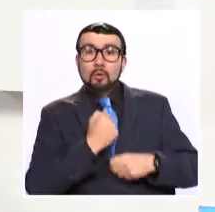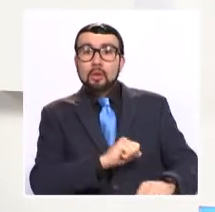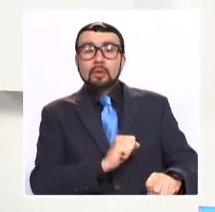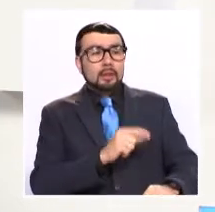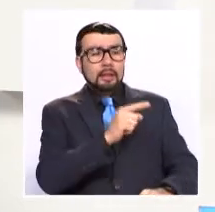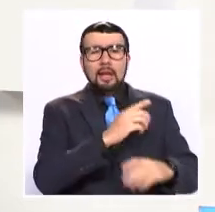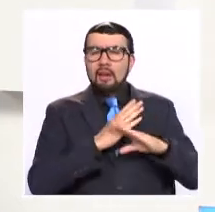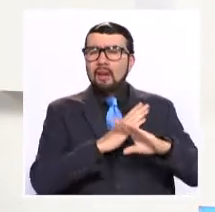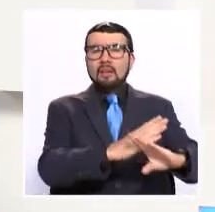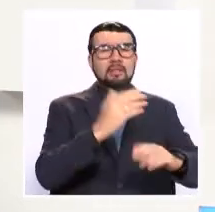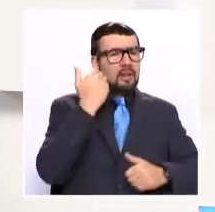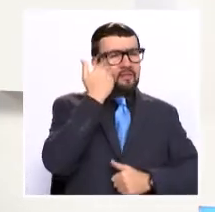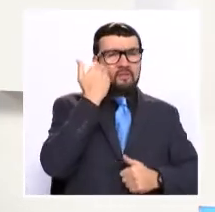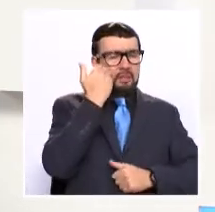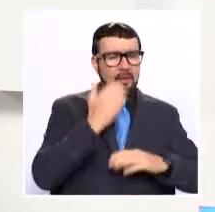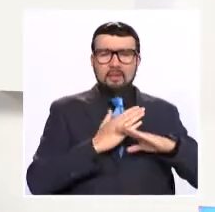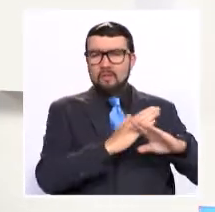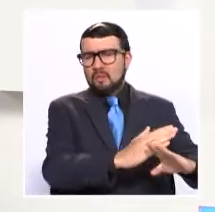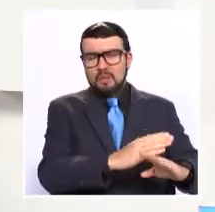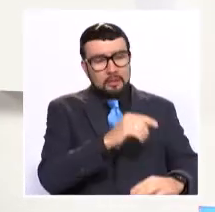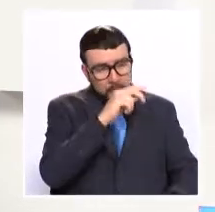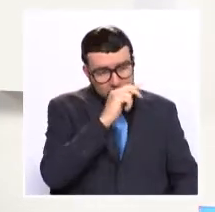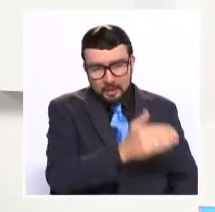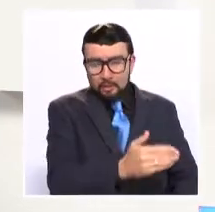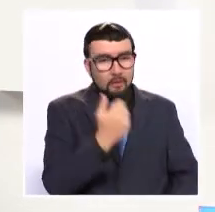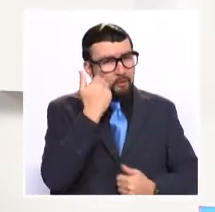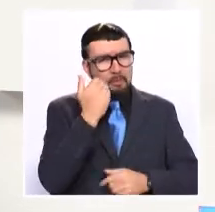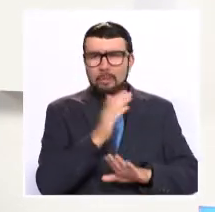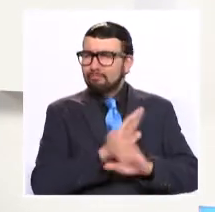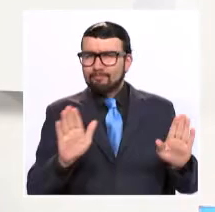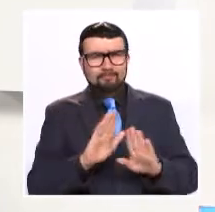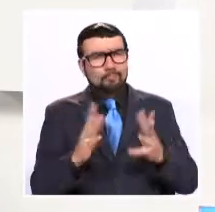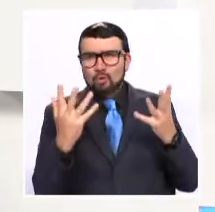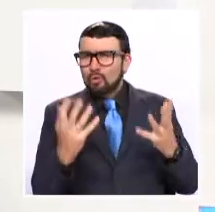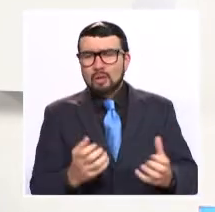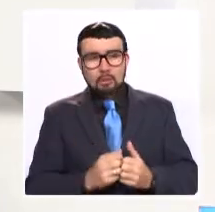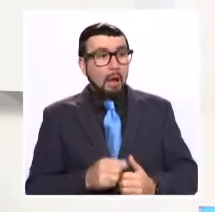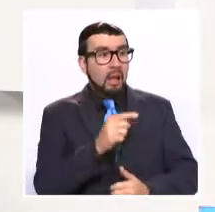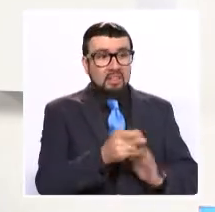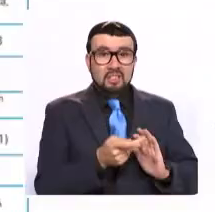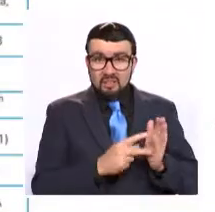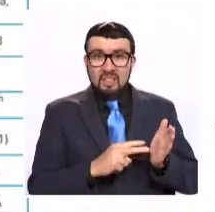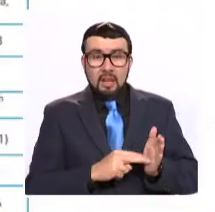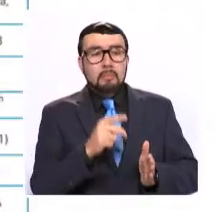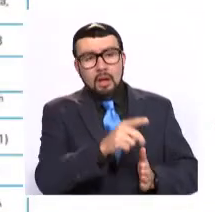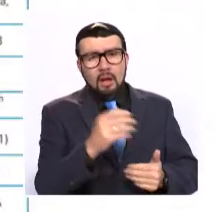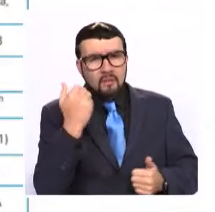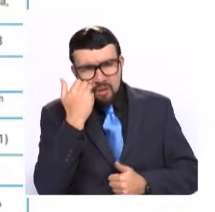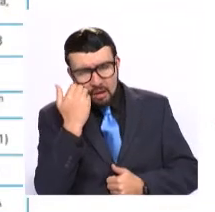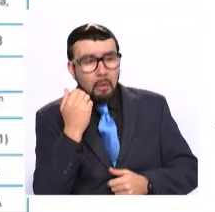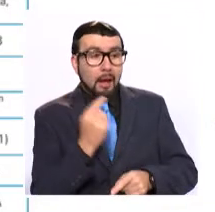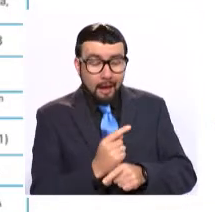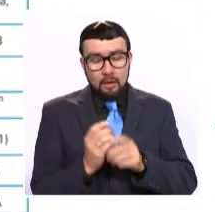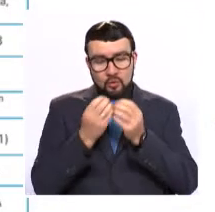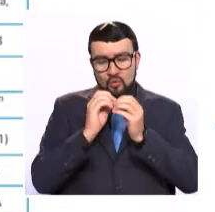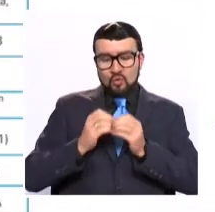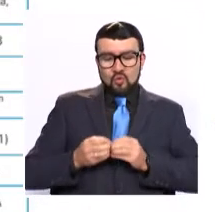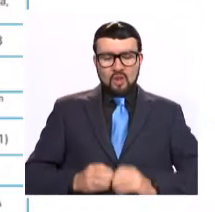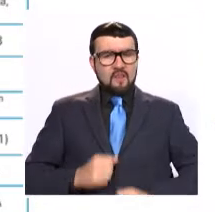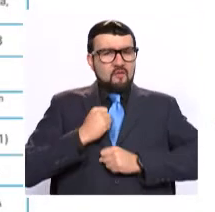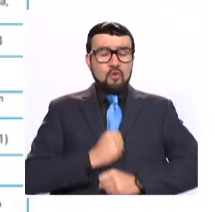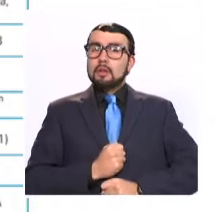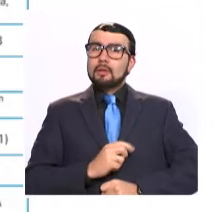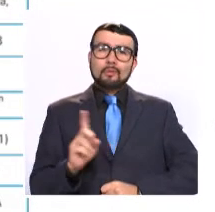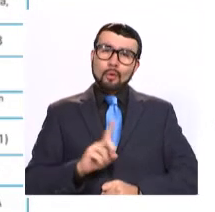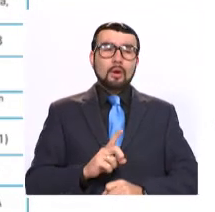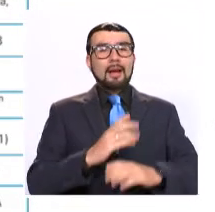que eso ocurra, o sea, tratar de que el niño se enferme, porque el objetivo no es que cree inmunidad ya enfermándose, sino que